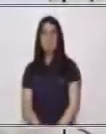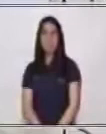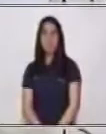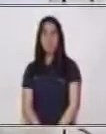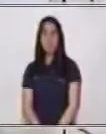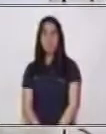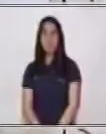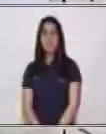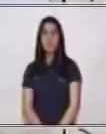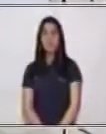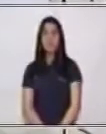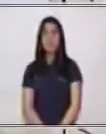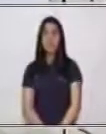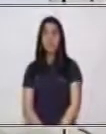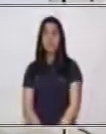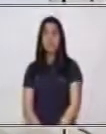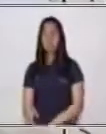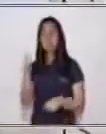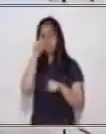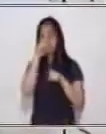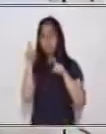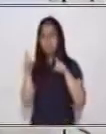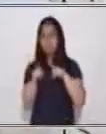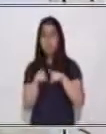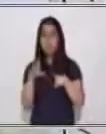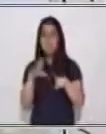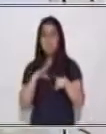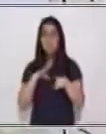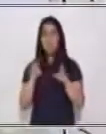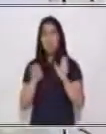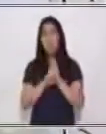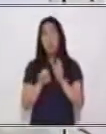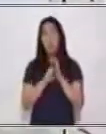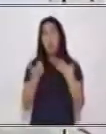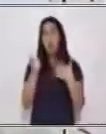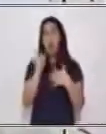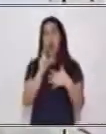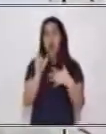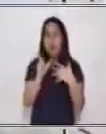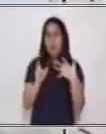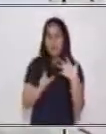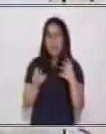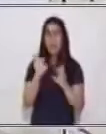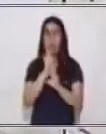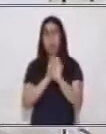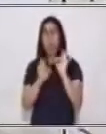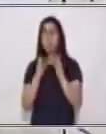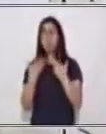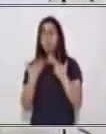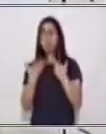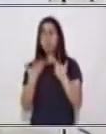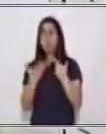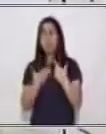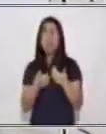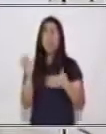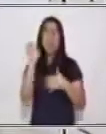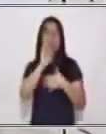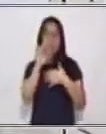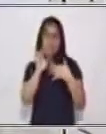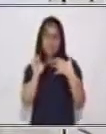caso, la figura formada, el cono, una línea perpendicular